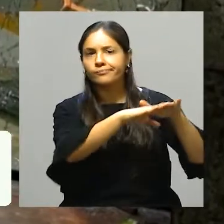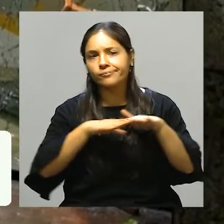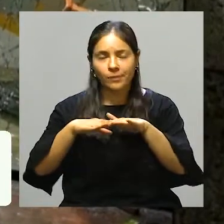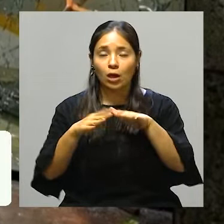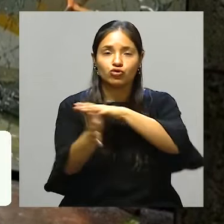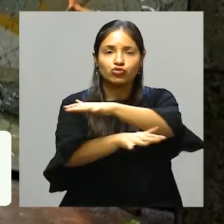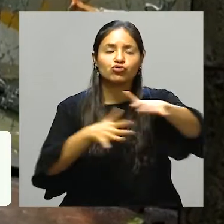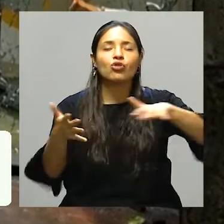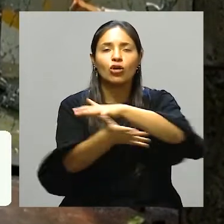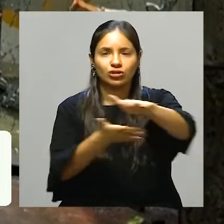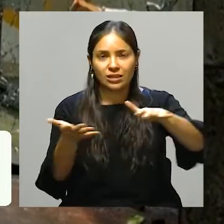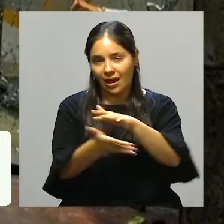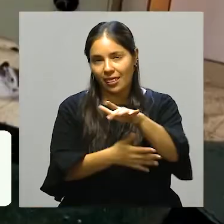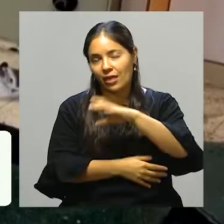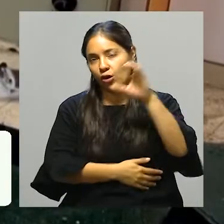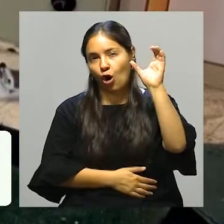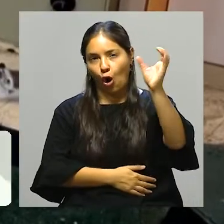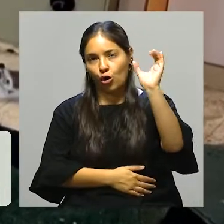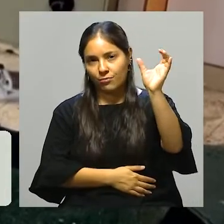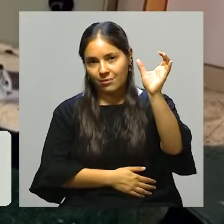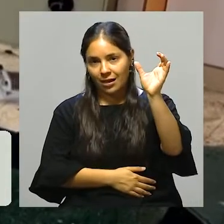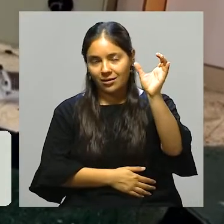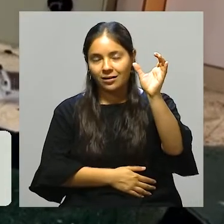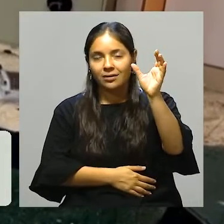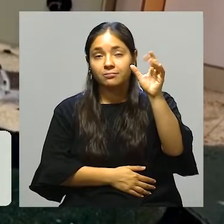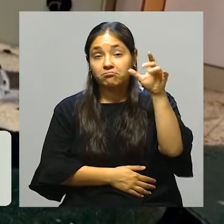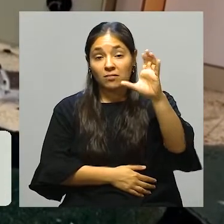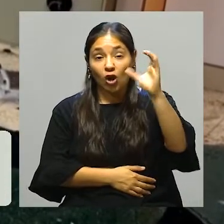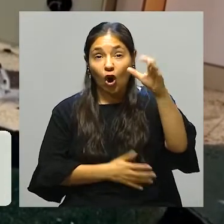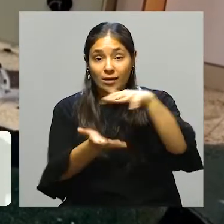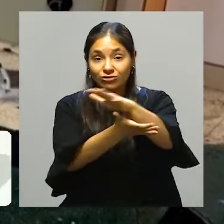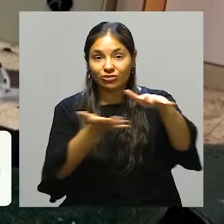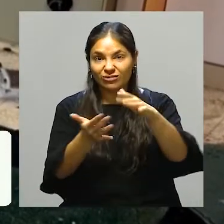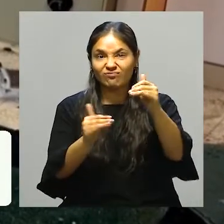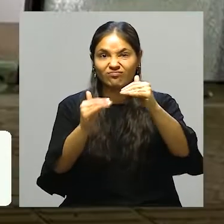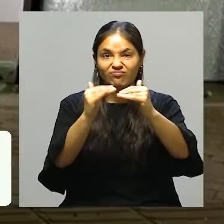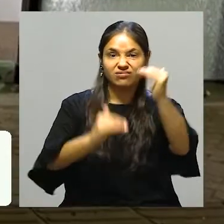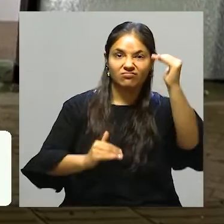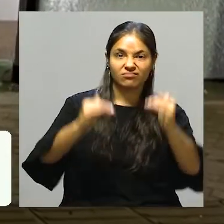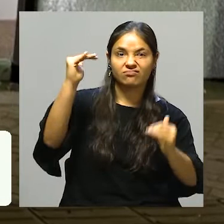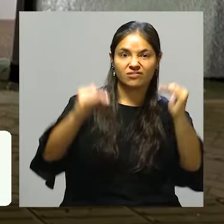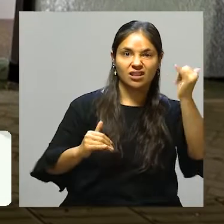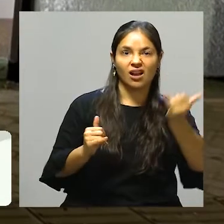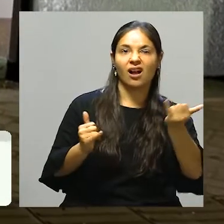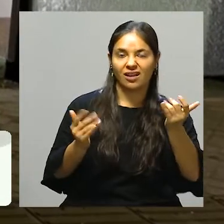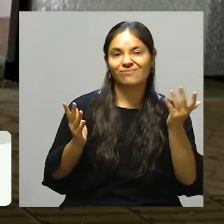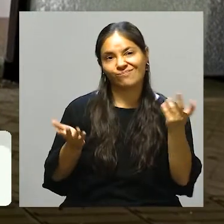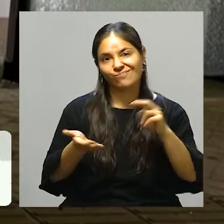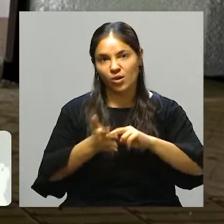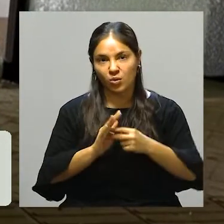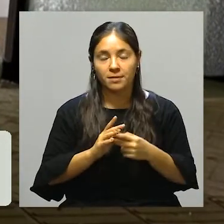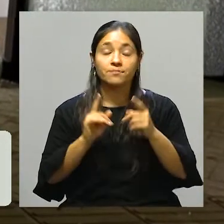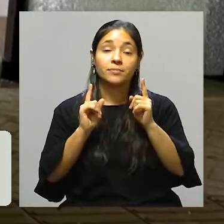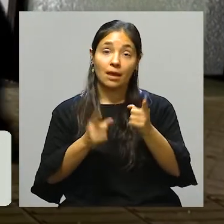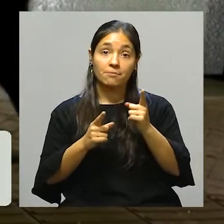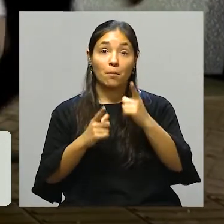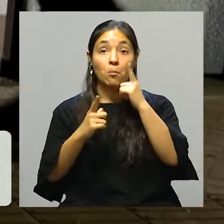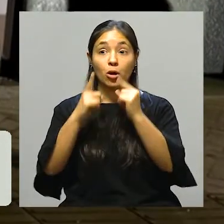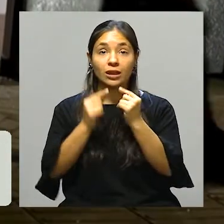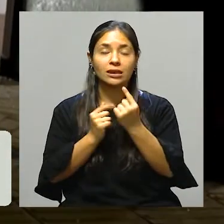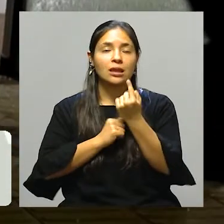para creer que hay una ciudadanía activa, sobre todo una ciudadanía juvenil o como